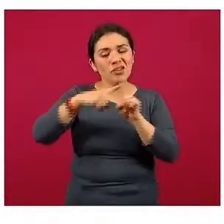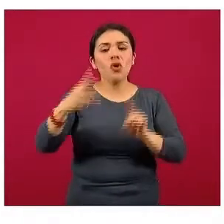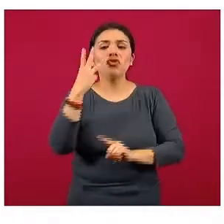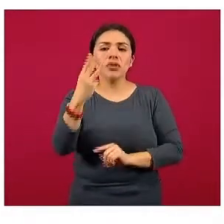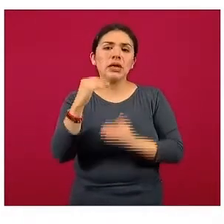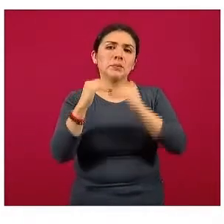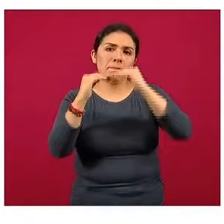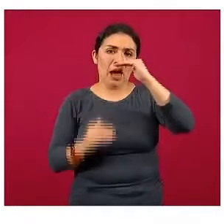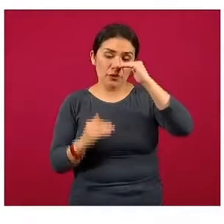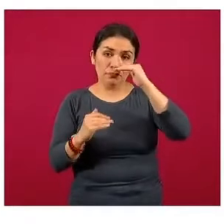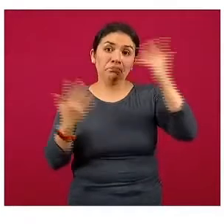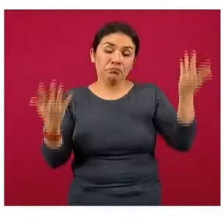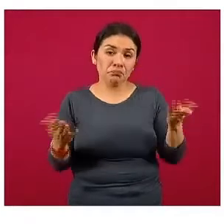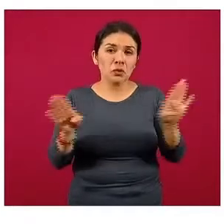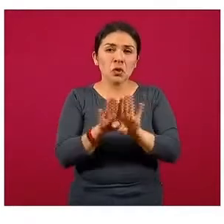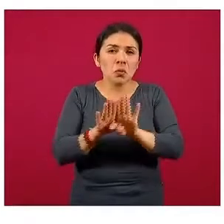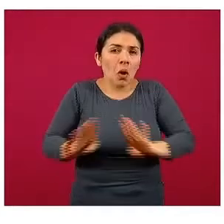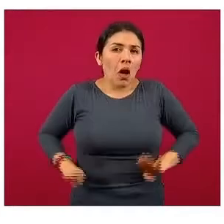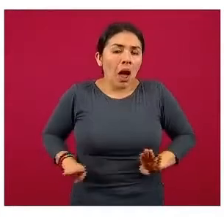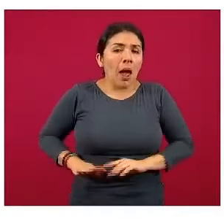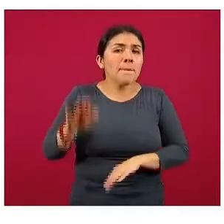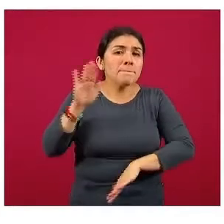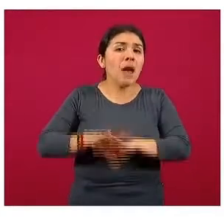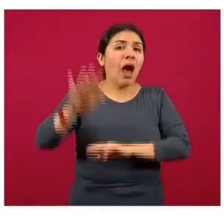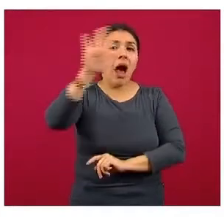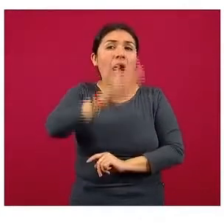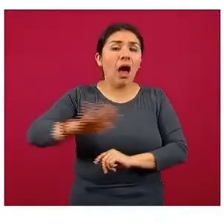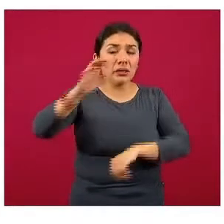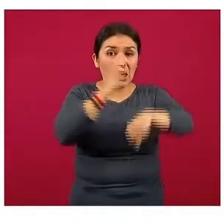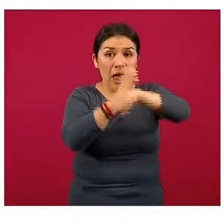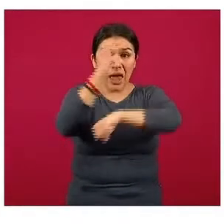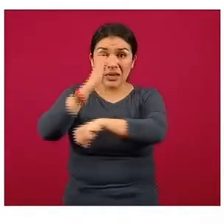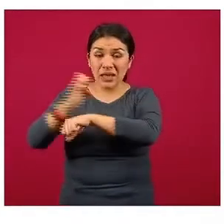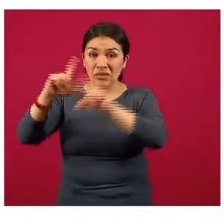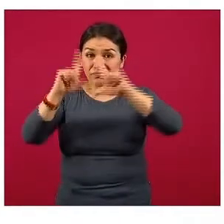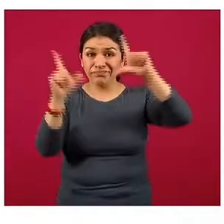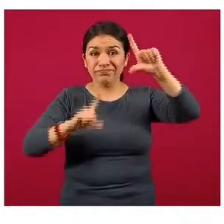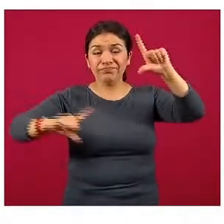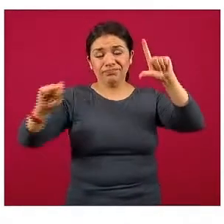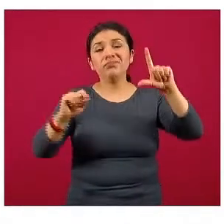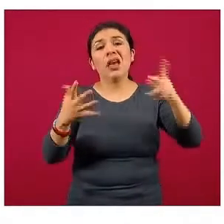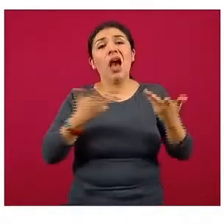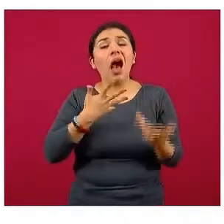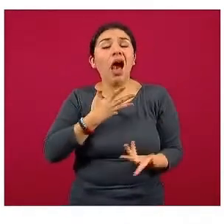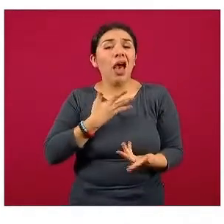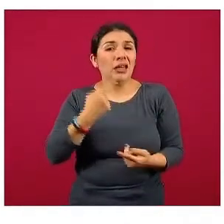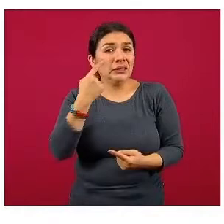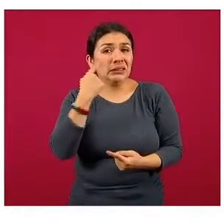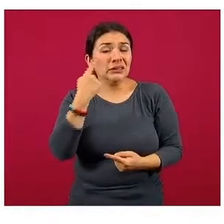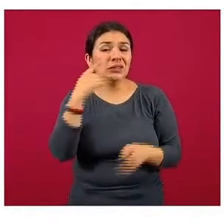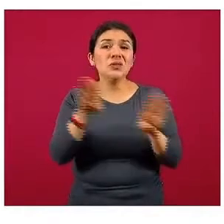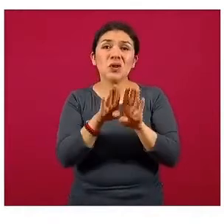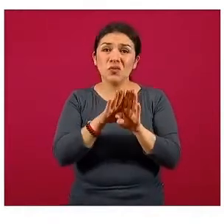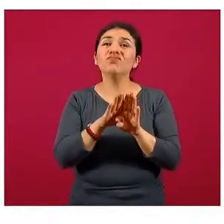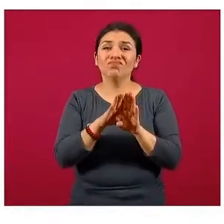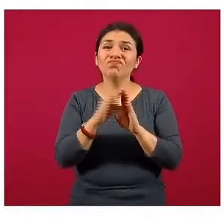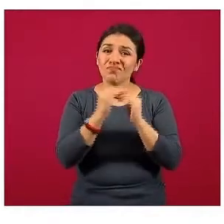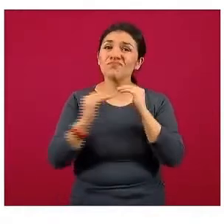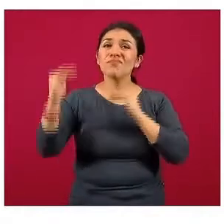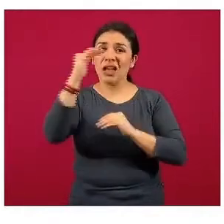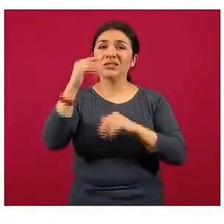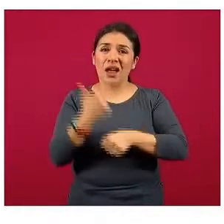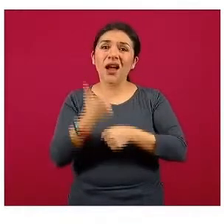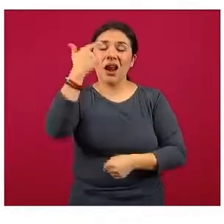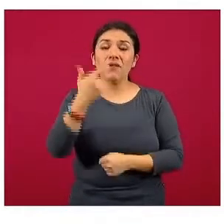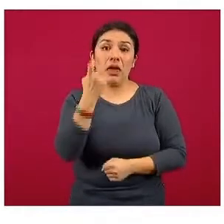nivel bajo. Para fines prácticos, la mayoría de las entidades en el país tendrían al menos un nivel de riesgo alto,